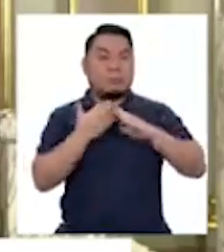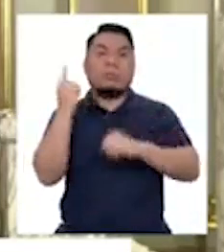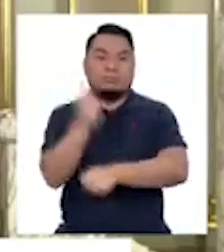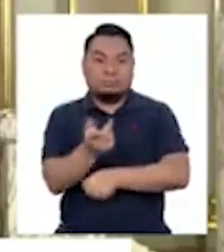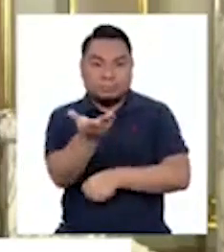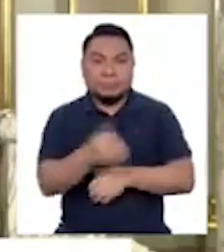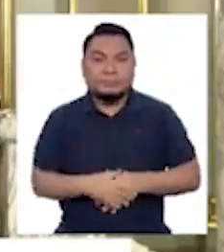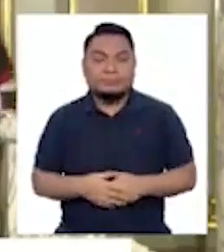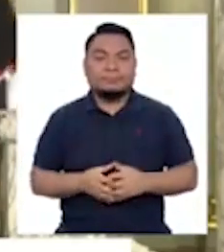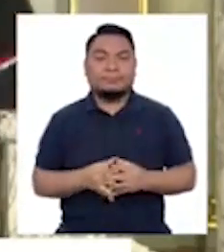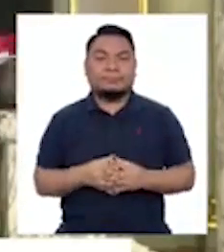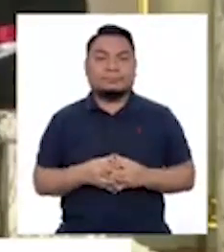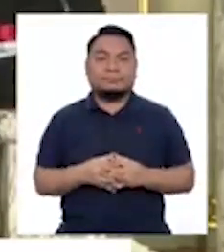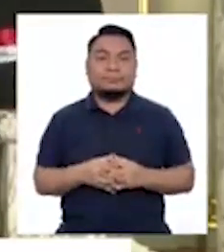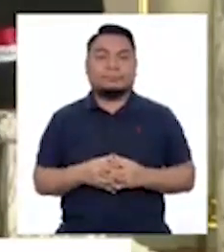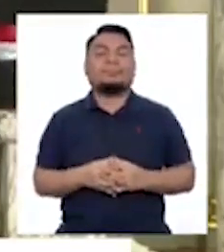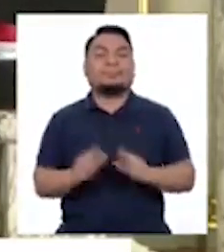demanden.